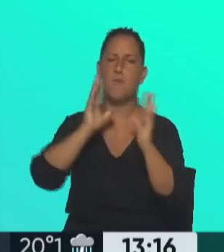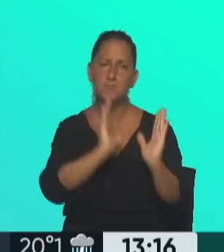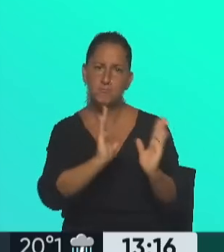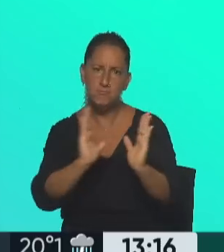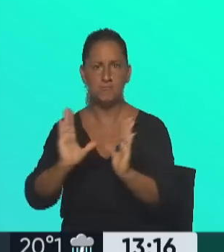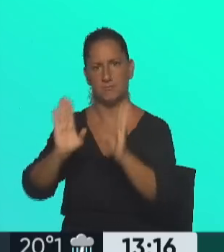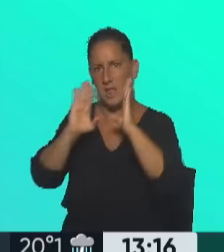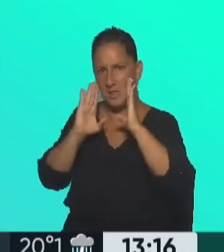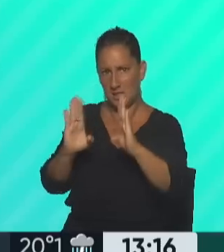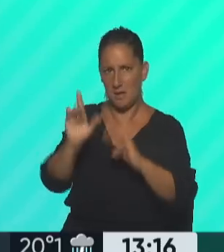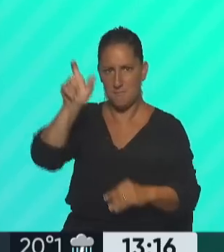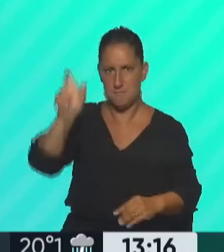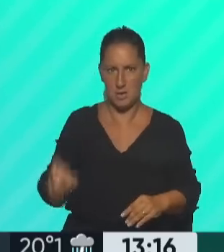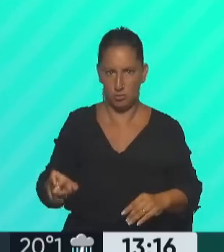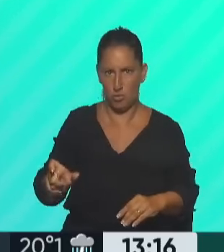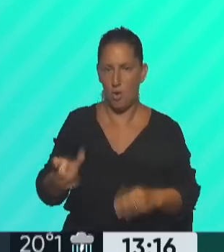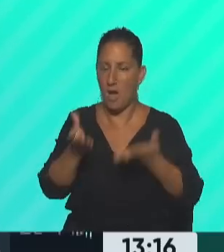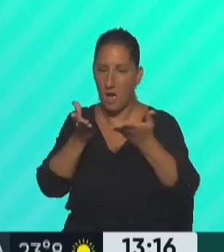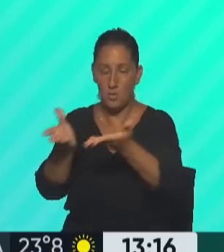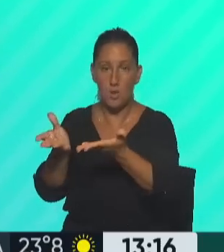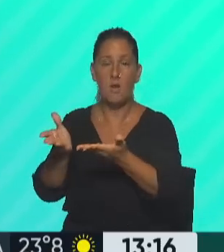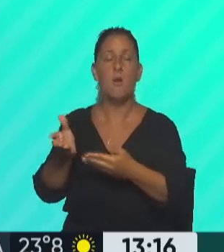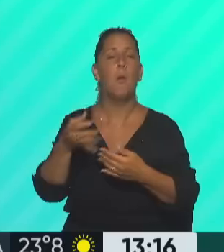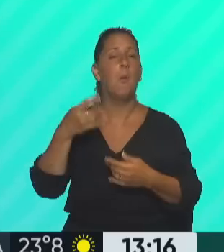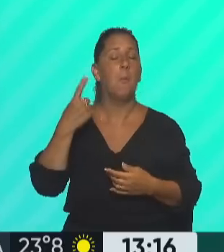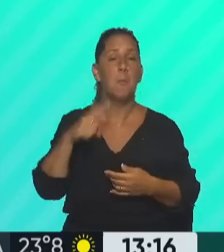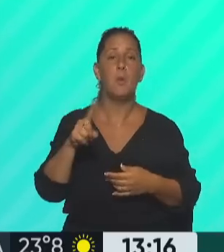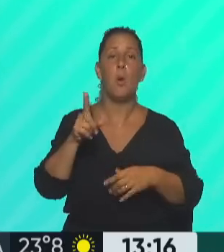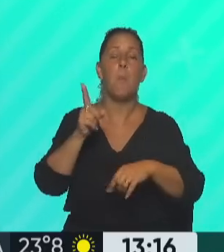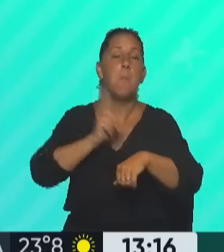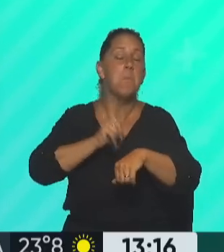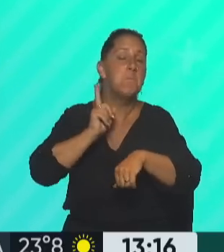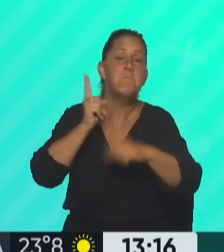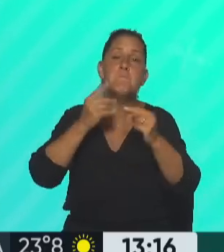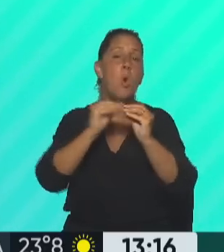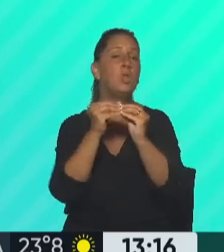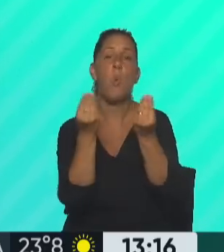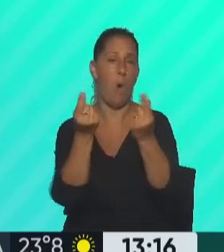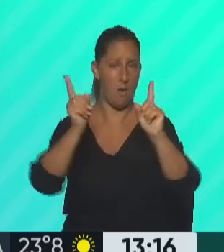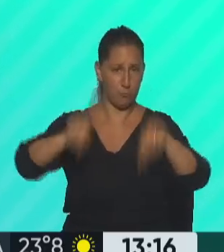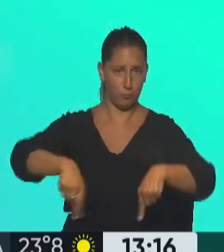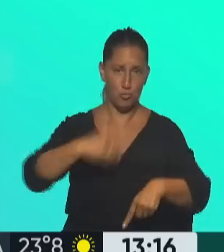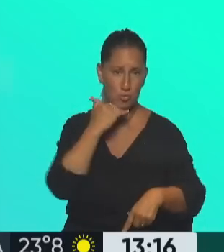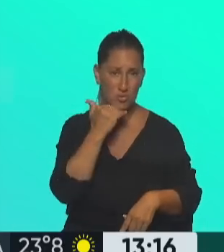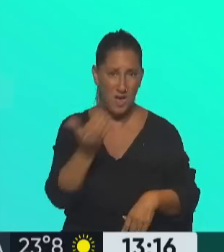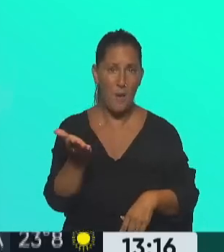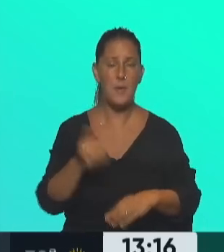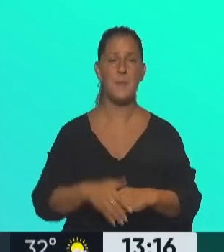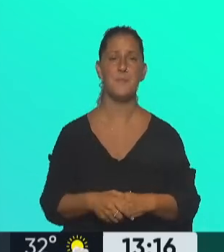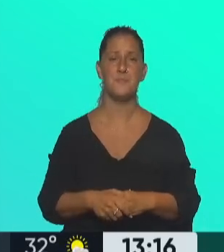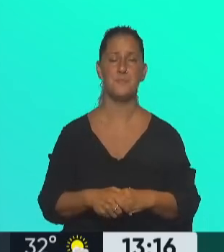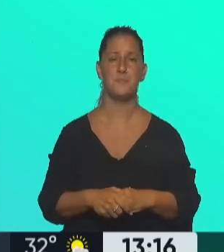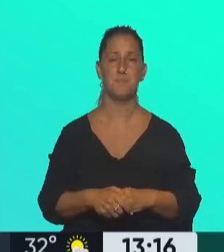para bueno en principio brindar asistencia pero lo cierto es que por motivos que se desconocen indica el comunicado de